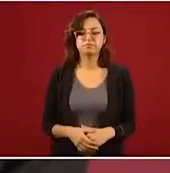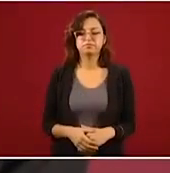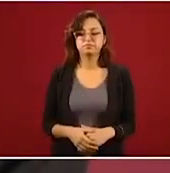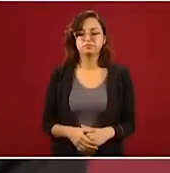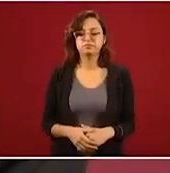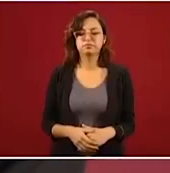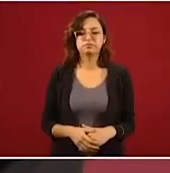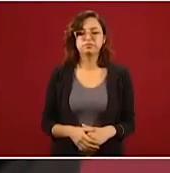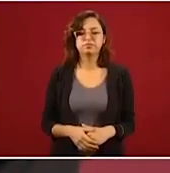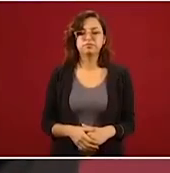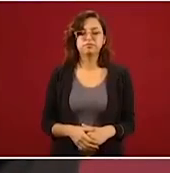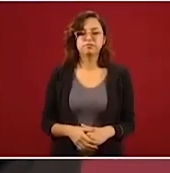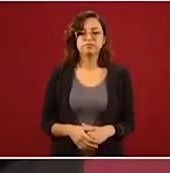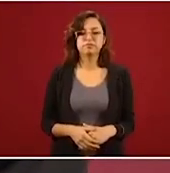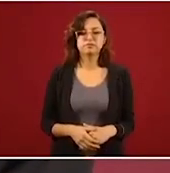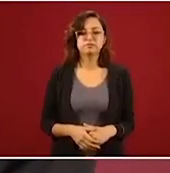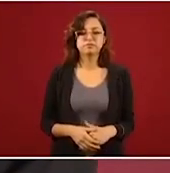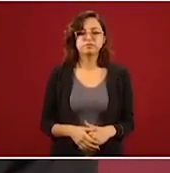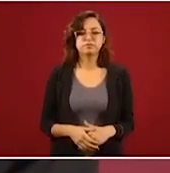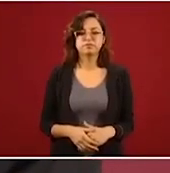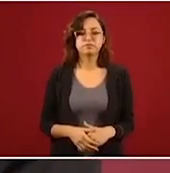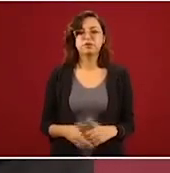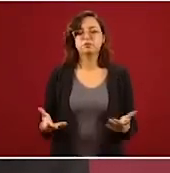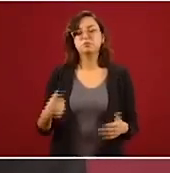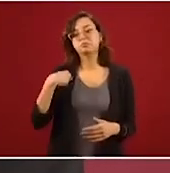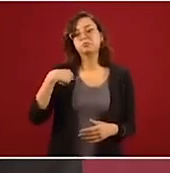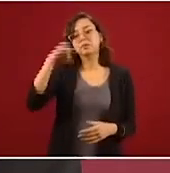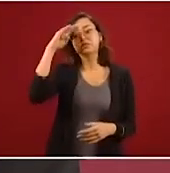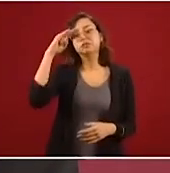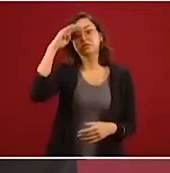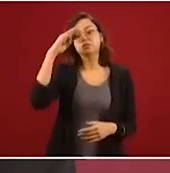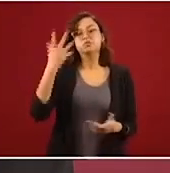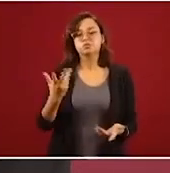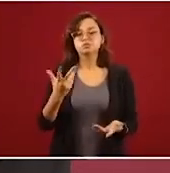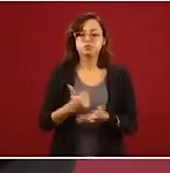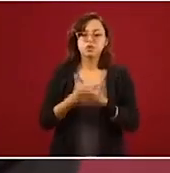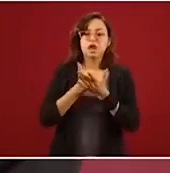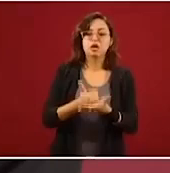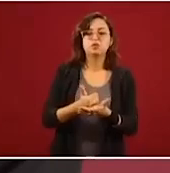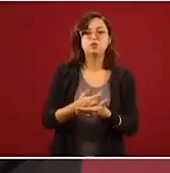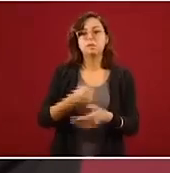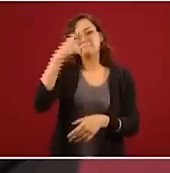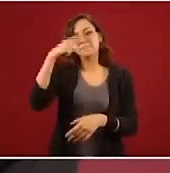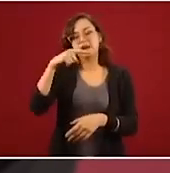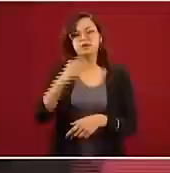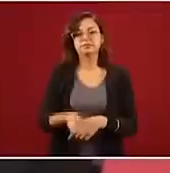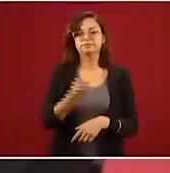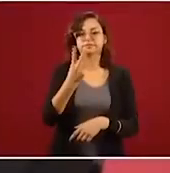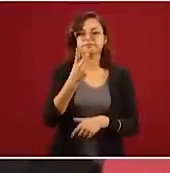Consideramos que esto ayuda a la economía de los tres países